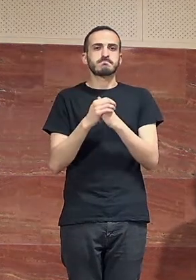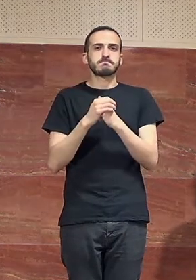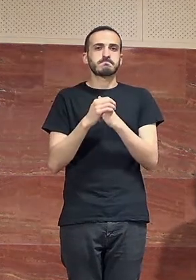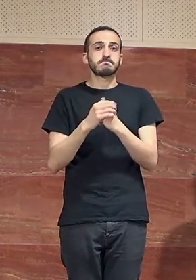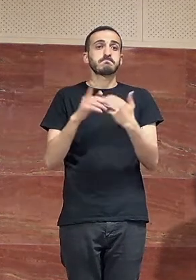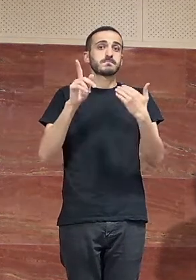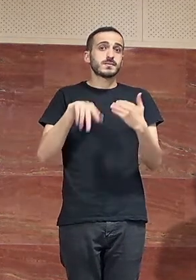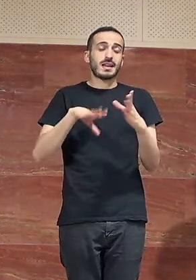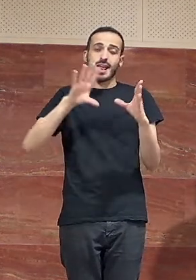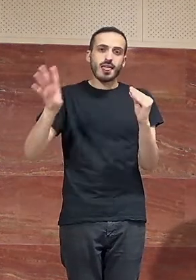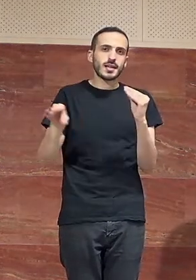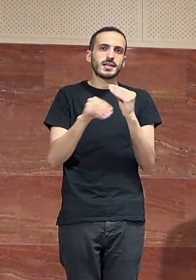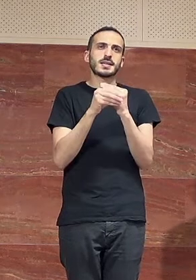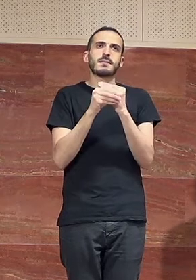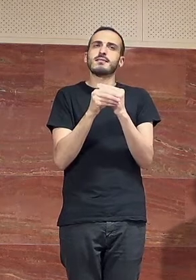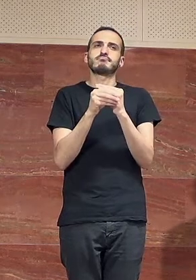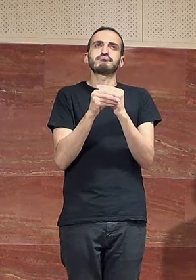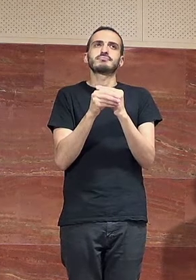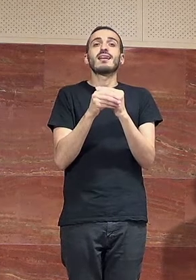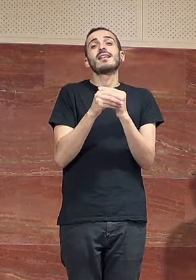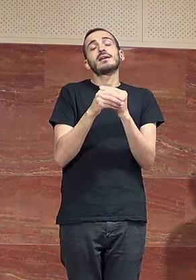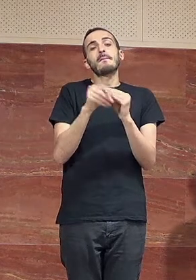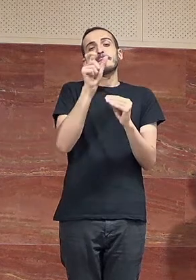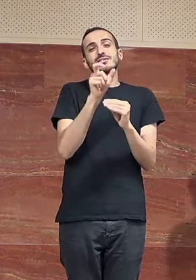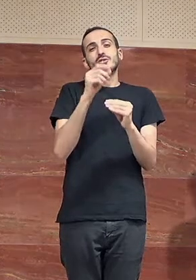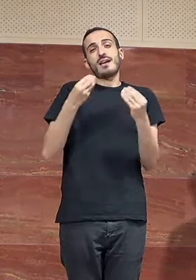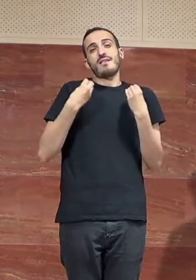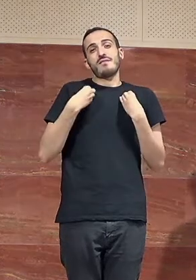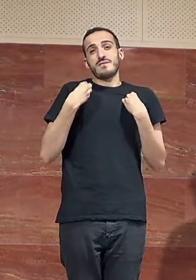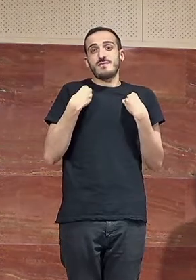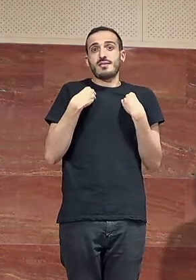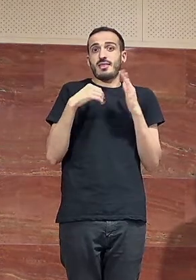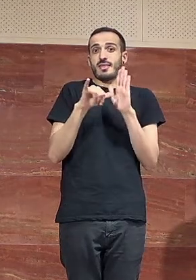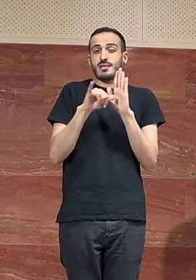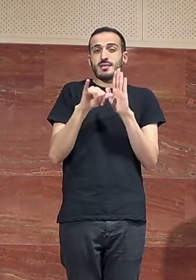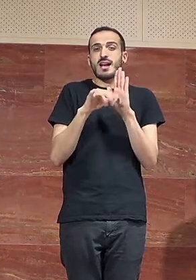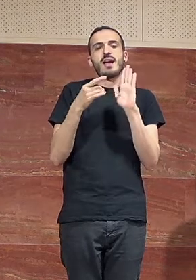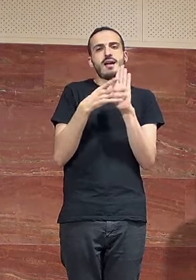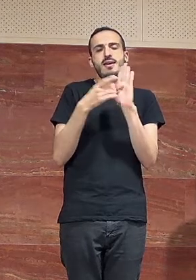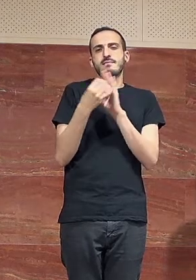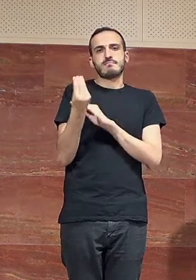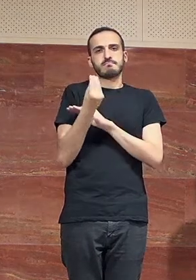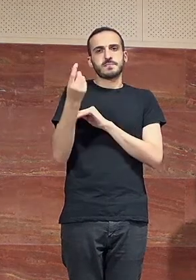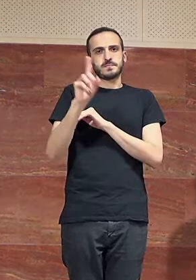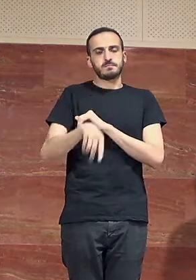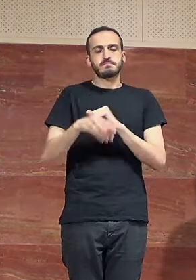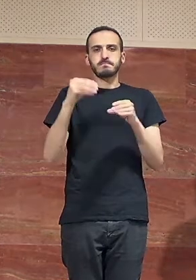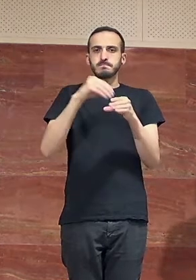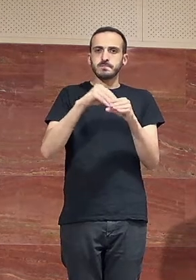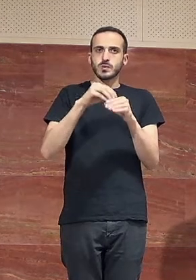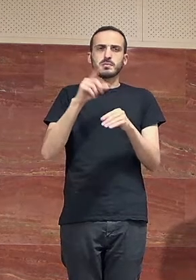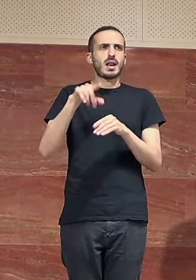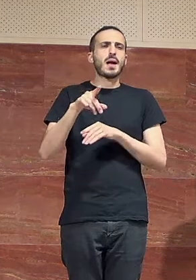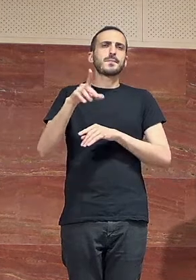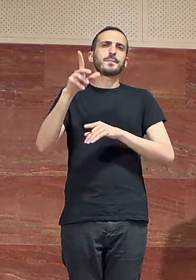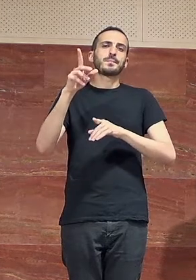manera complementaria para mejorar la calidad de vida de los residentes. Eso significaba la disminución de la contaminación acústica